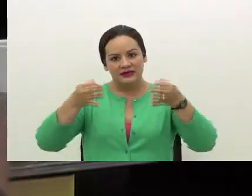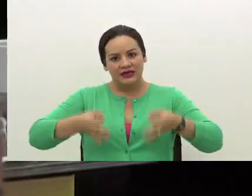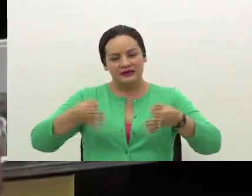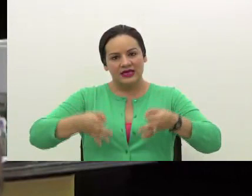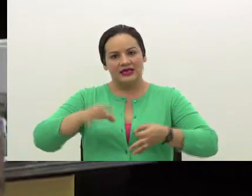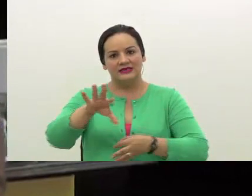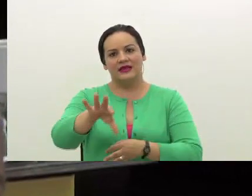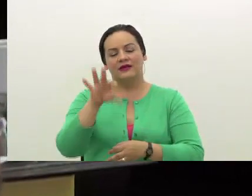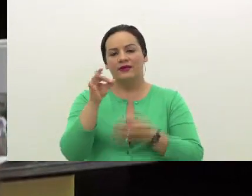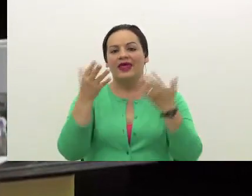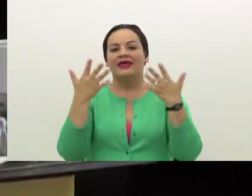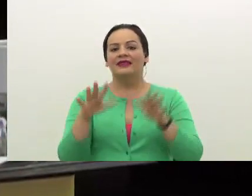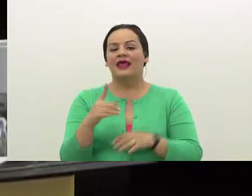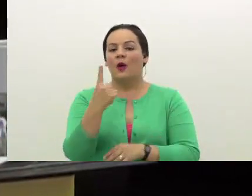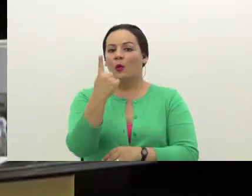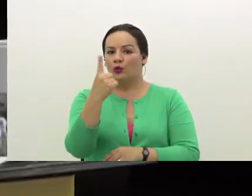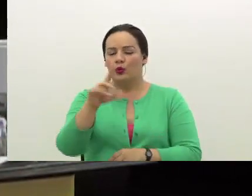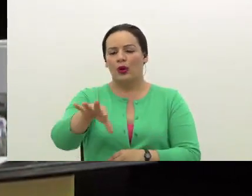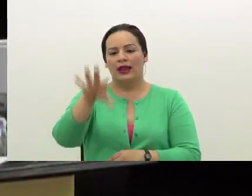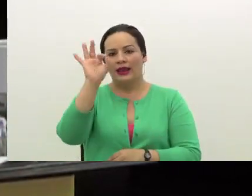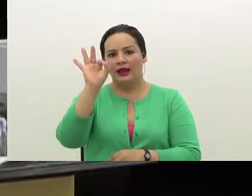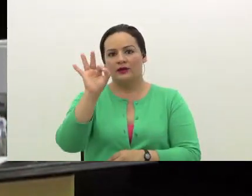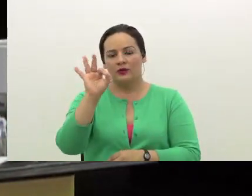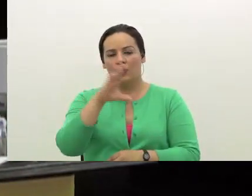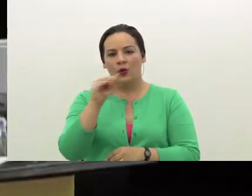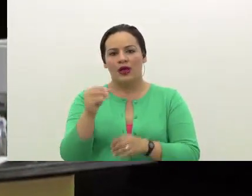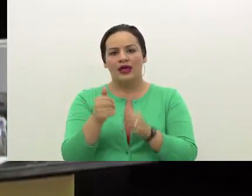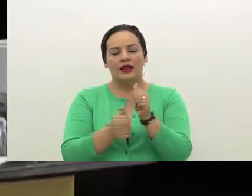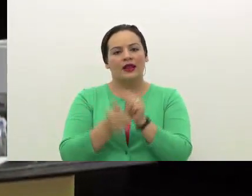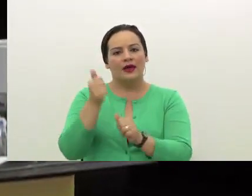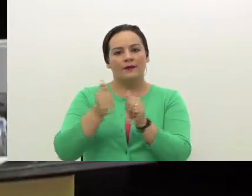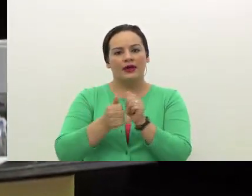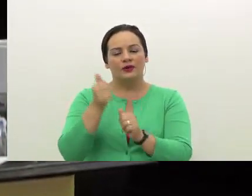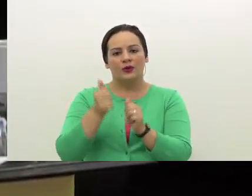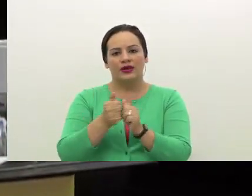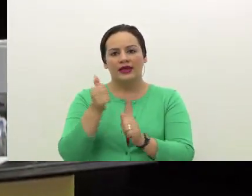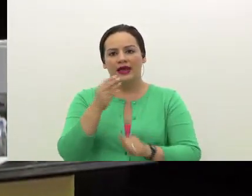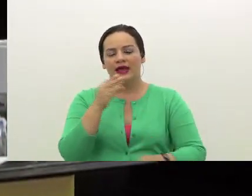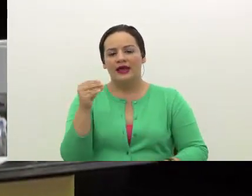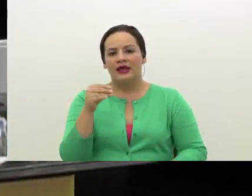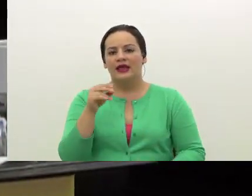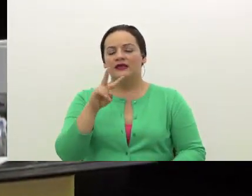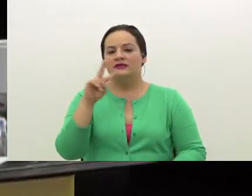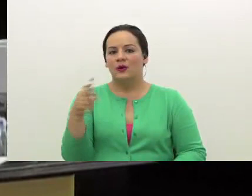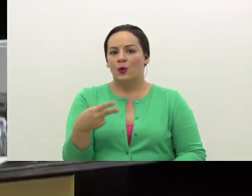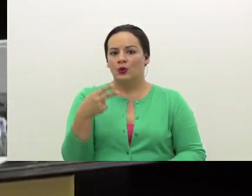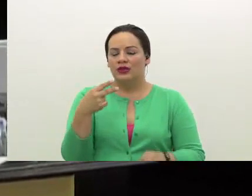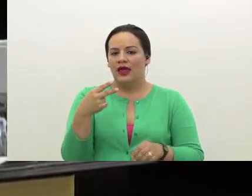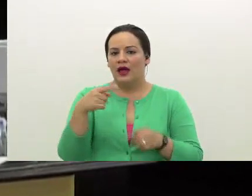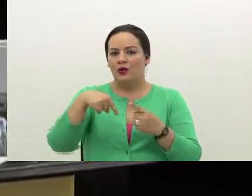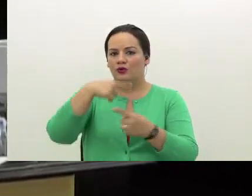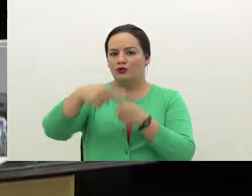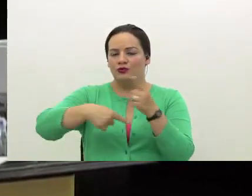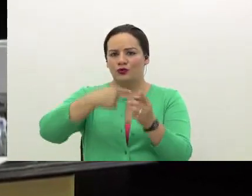el que fue ya electo, como el que está sacando la mayoría de votos en esta segunda ronda,